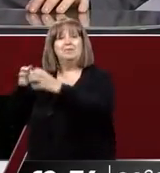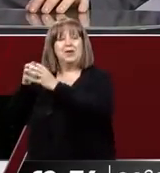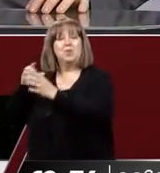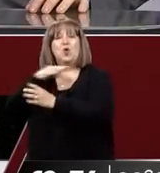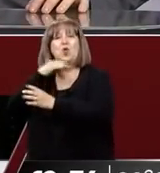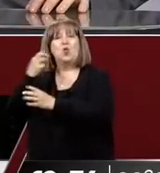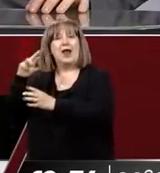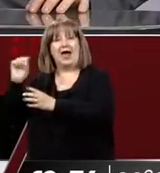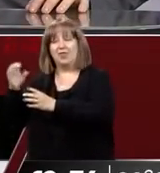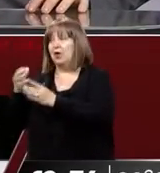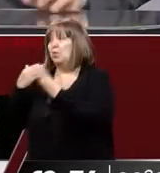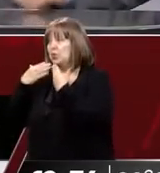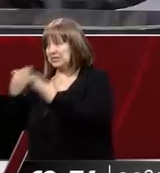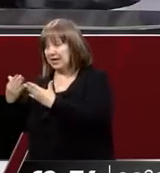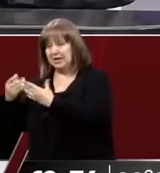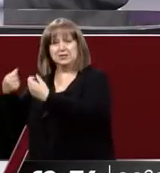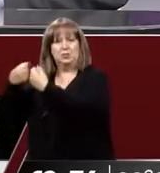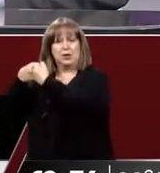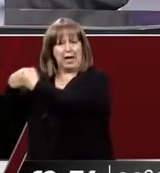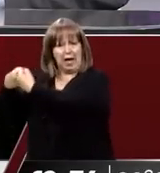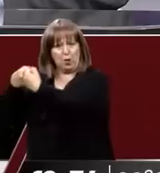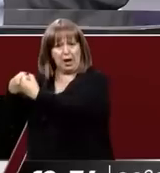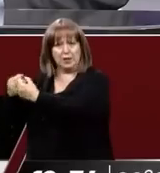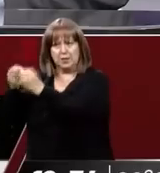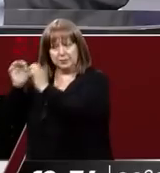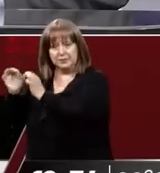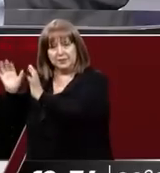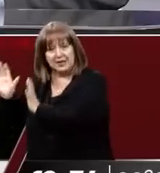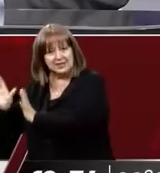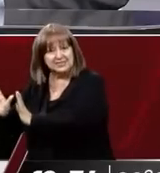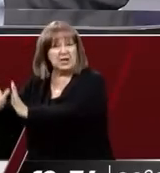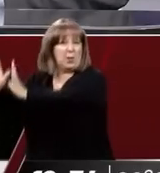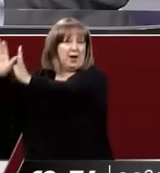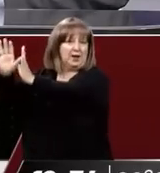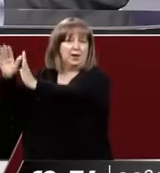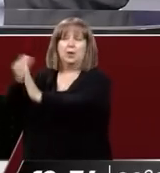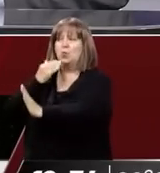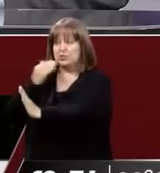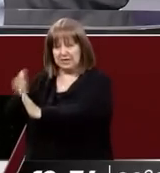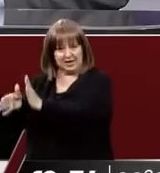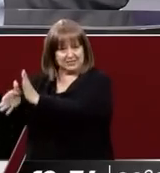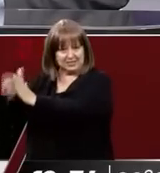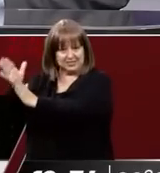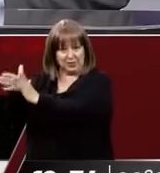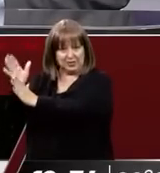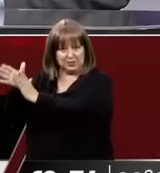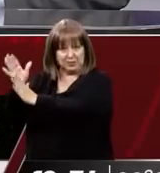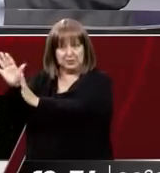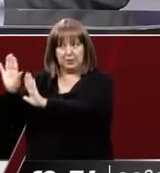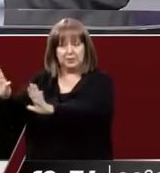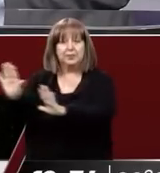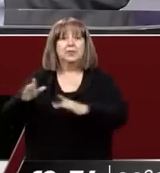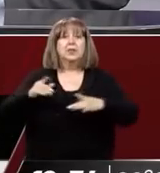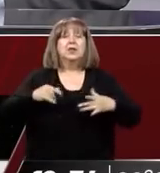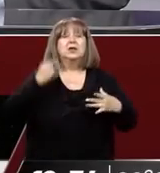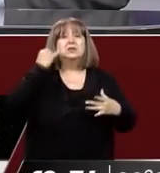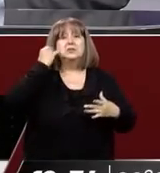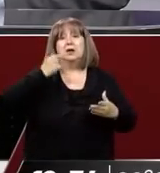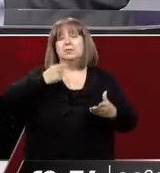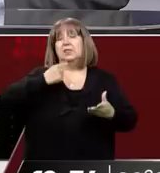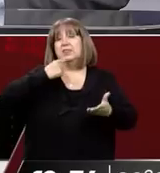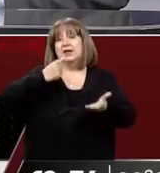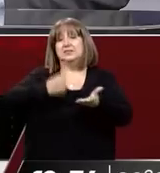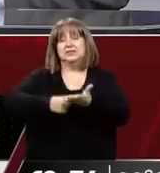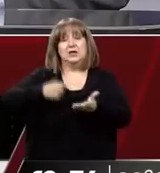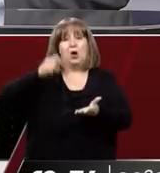las instrucciones donde Bueno ya el Jurado a partir de allí se retira No la verdad es que llegan a un veredicto